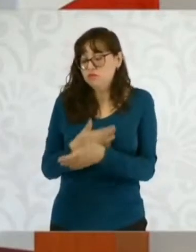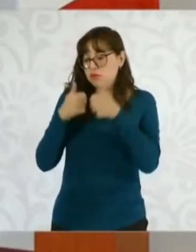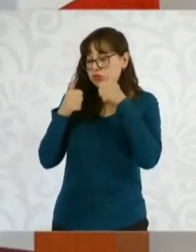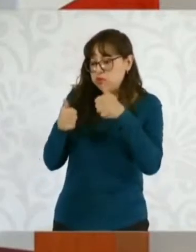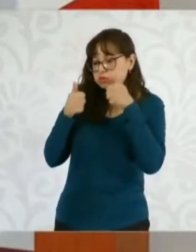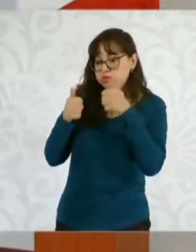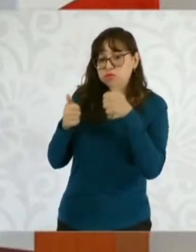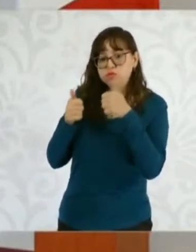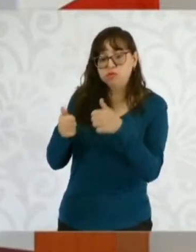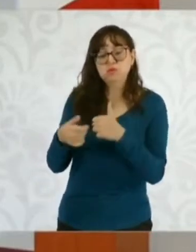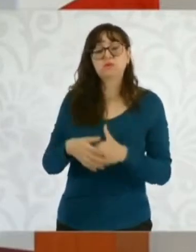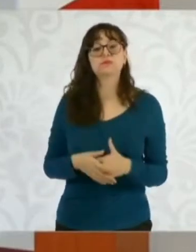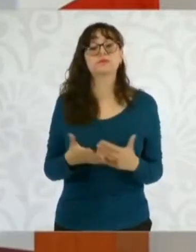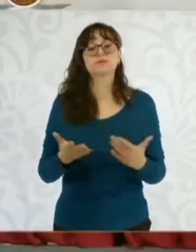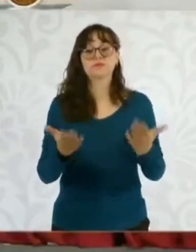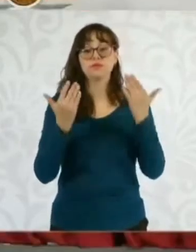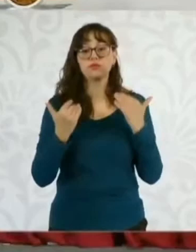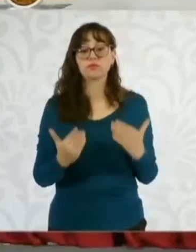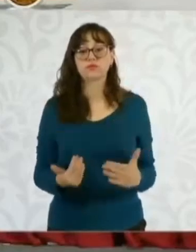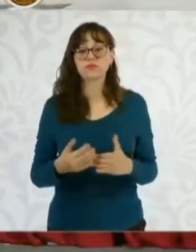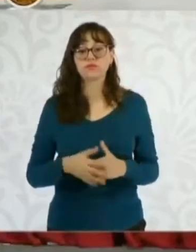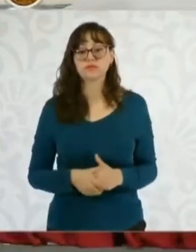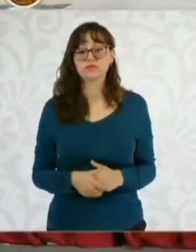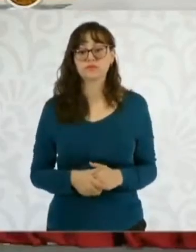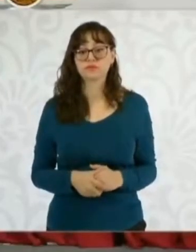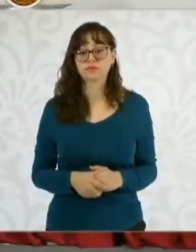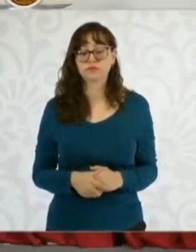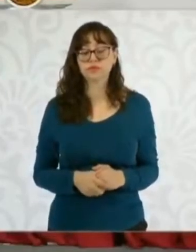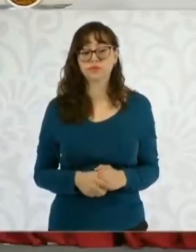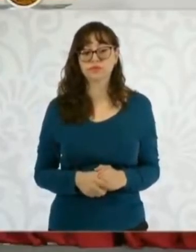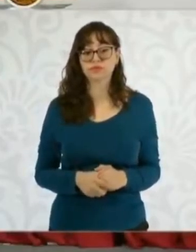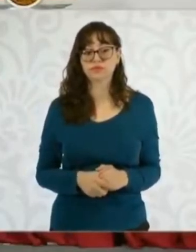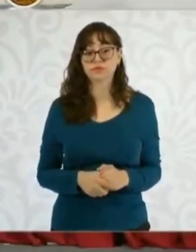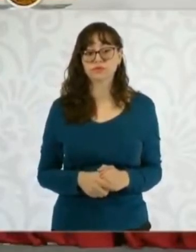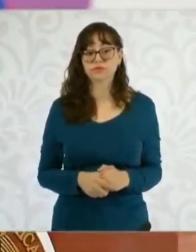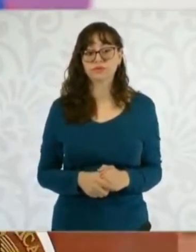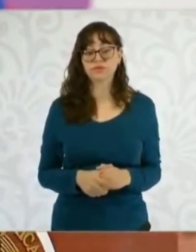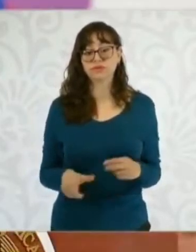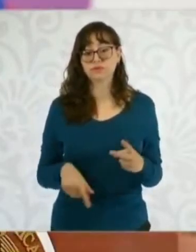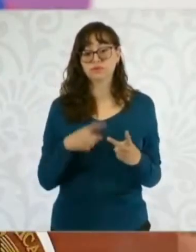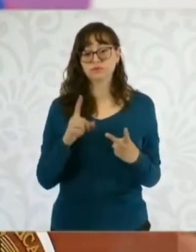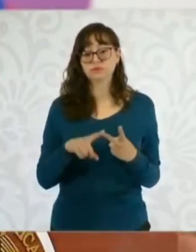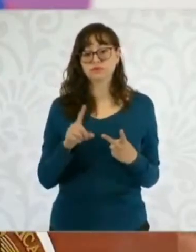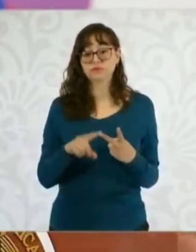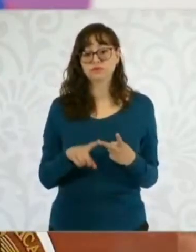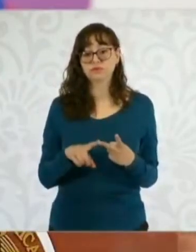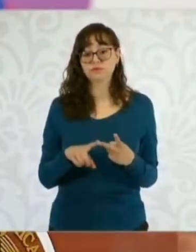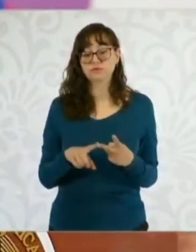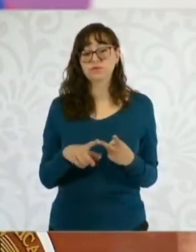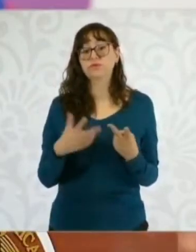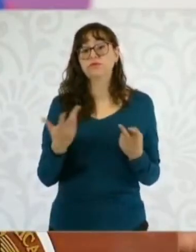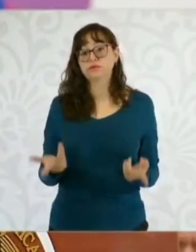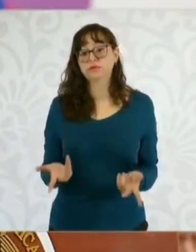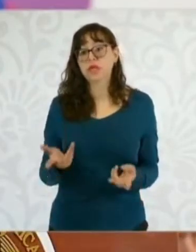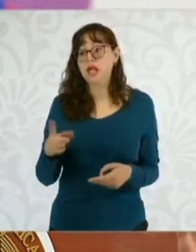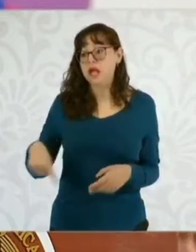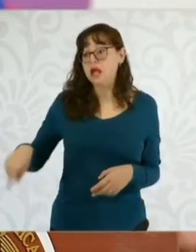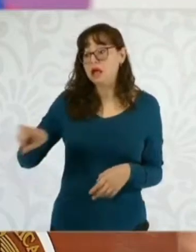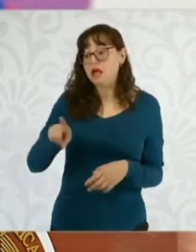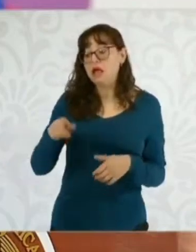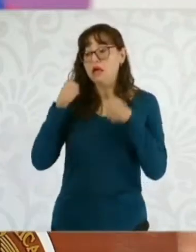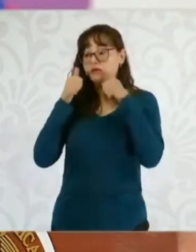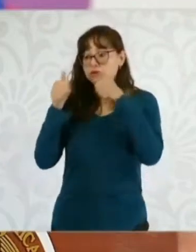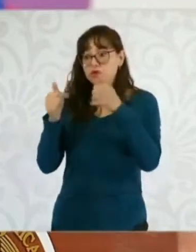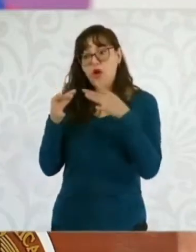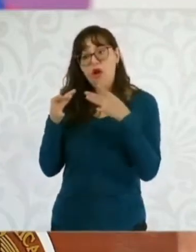Siguiente. La segunda prioridad es incrementar la calidad de la atención médica y disminuir los tiempos de espera en